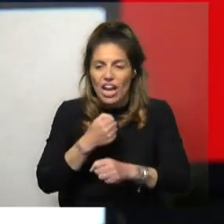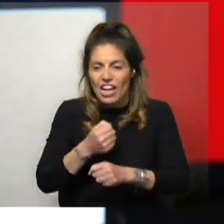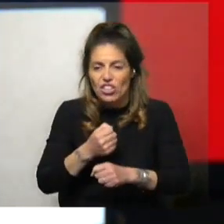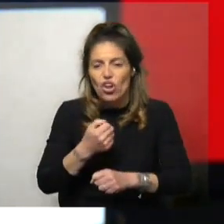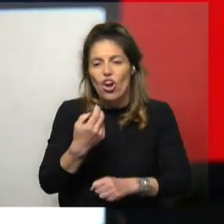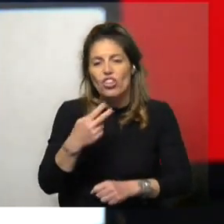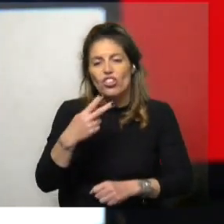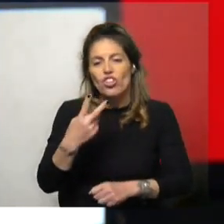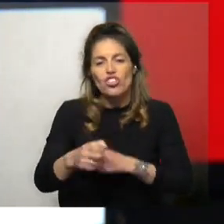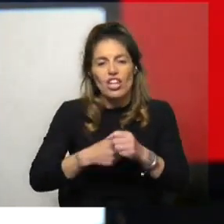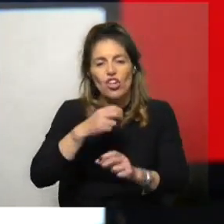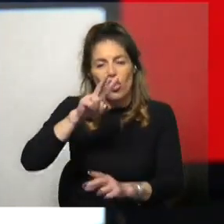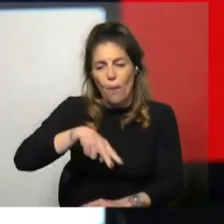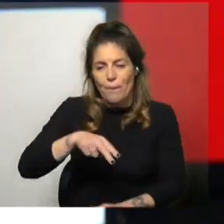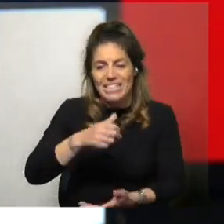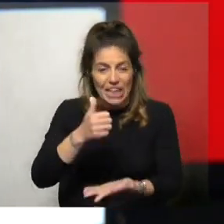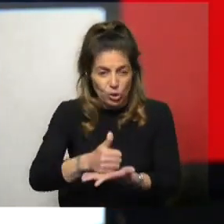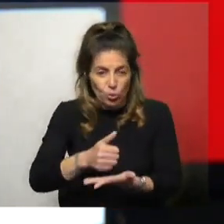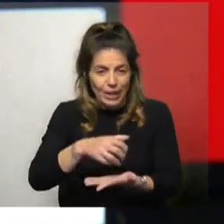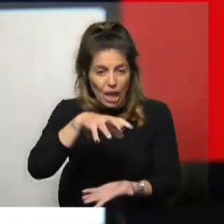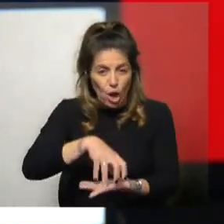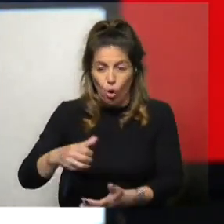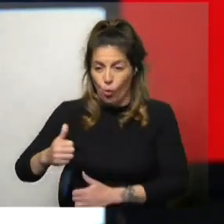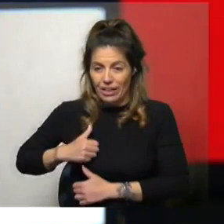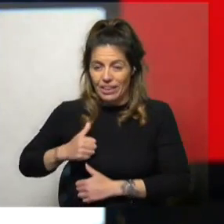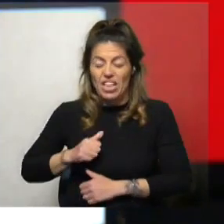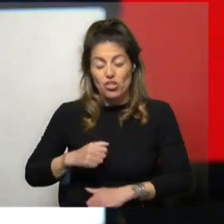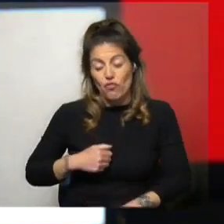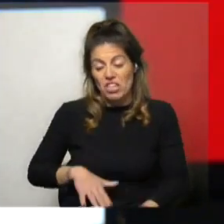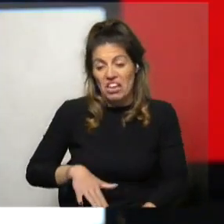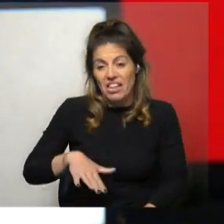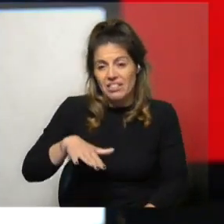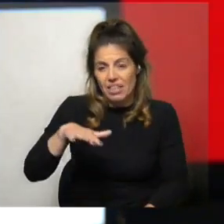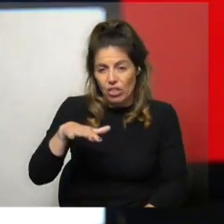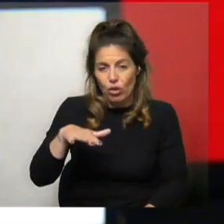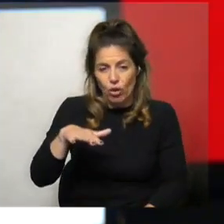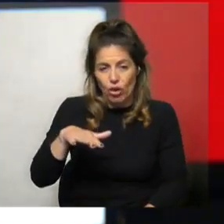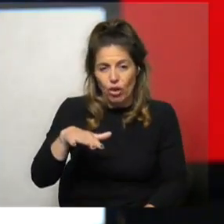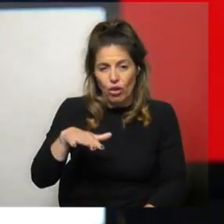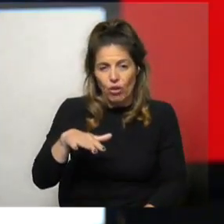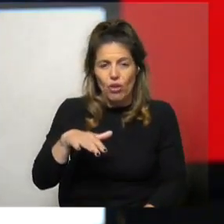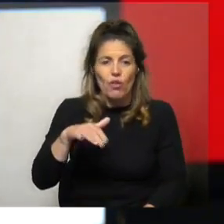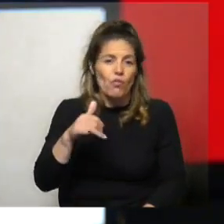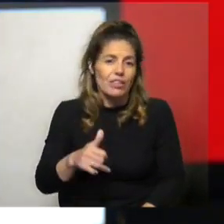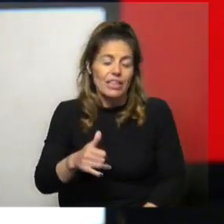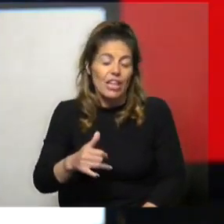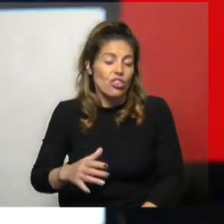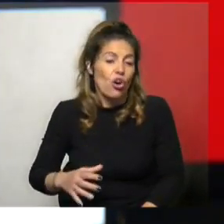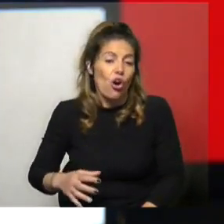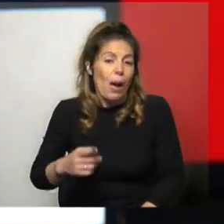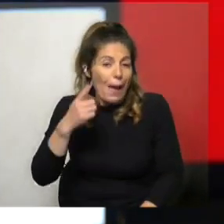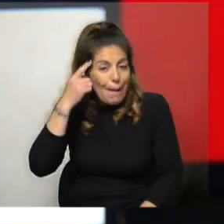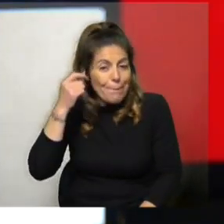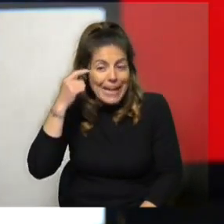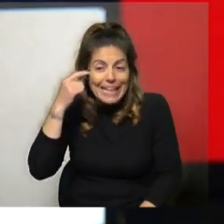dos meses que que que estuve en los cuarteles fui creciendo fui teniendo un montón de vivencias que